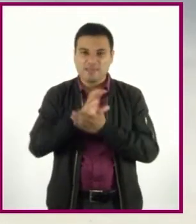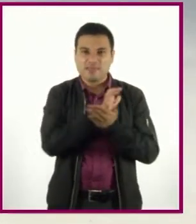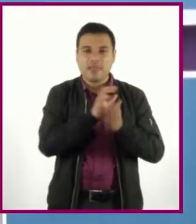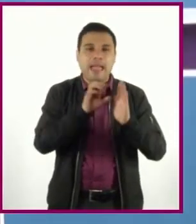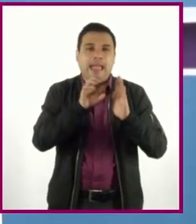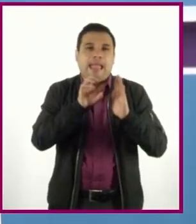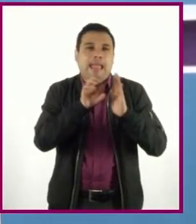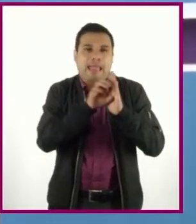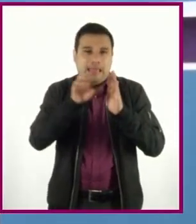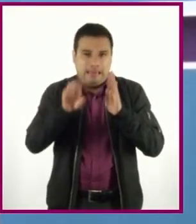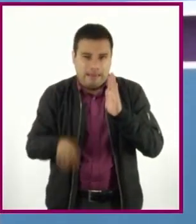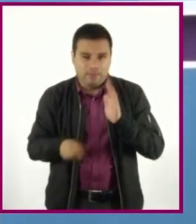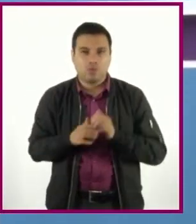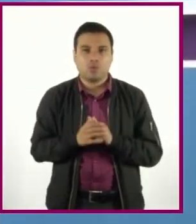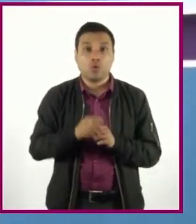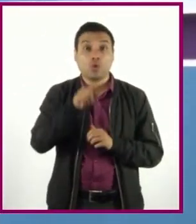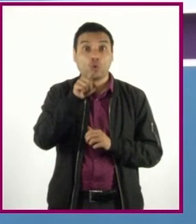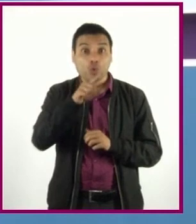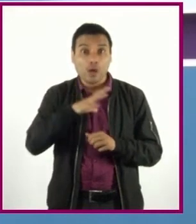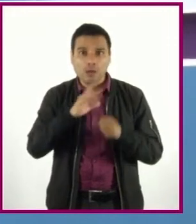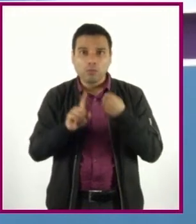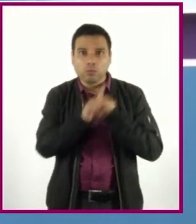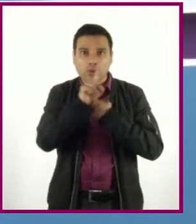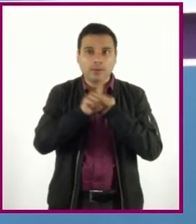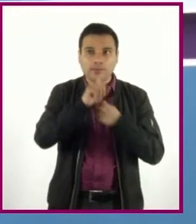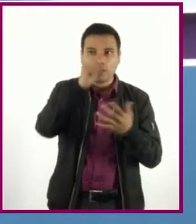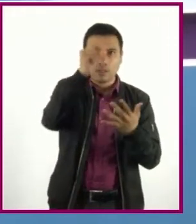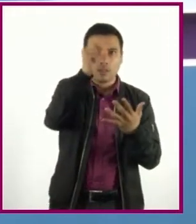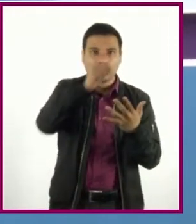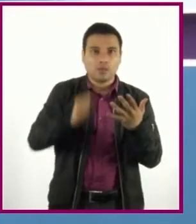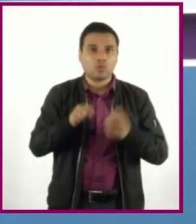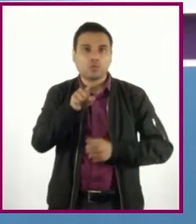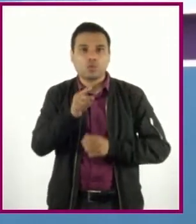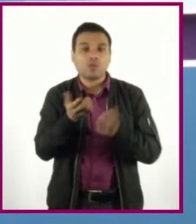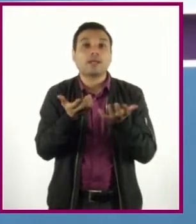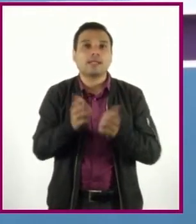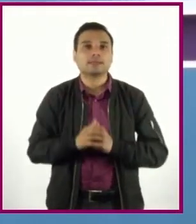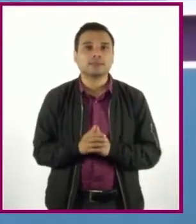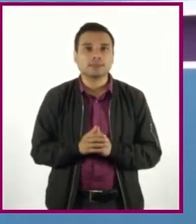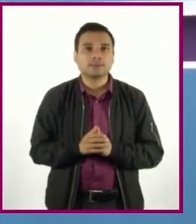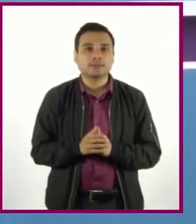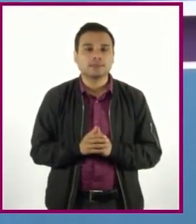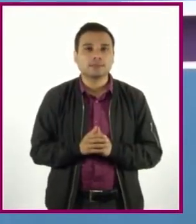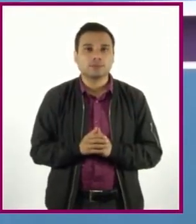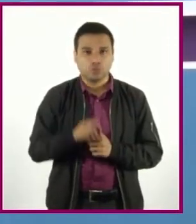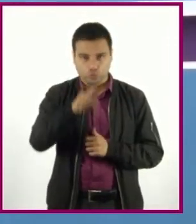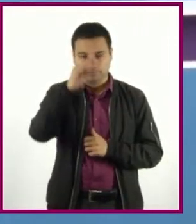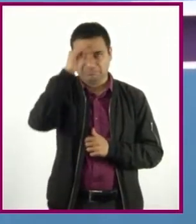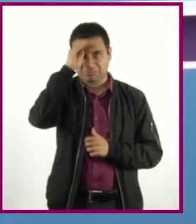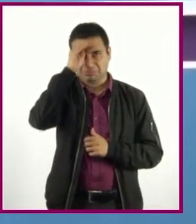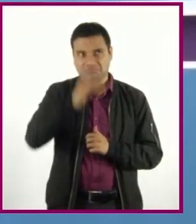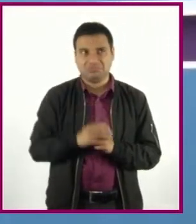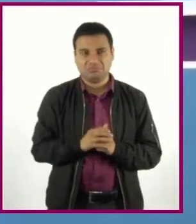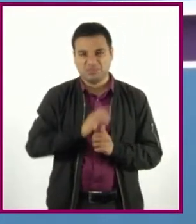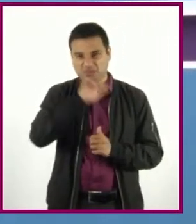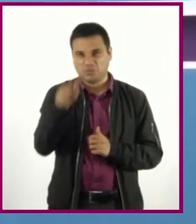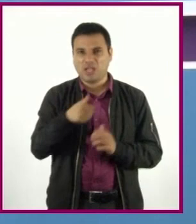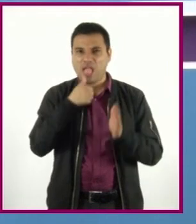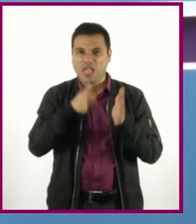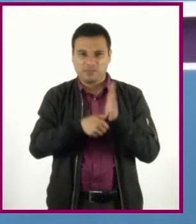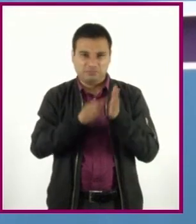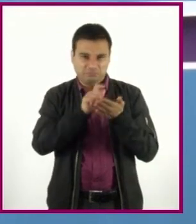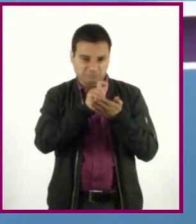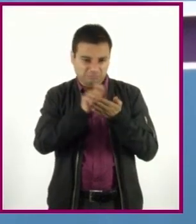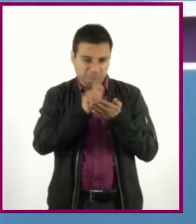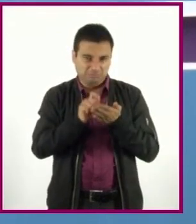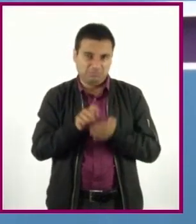harían ustedes ante esta situación? Pueden presentar sus conclusiones a través de una carta escrita en primera